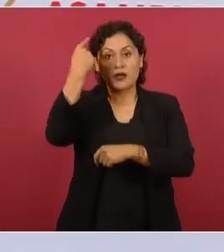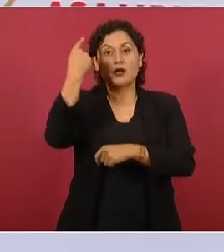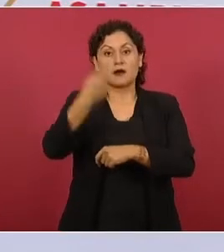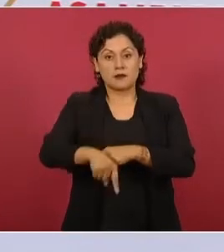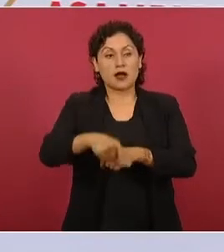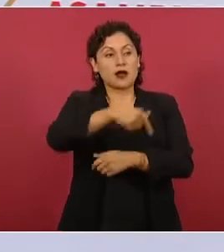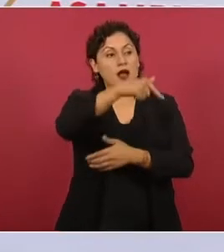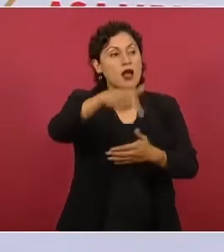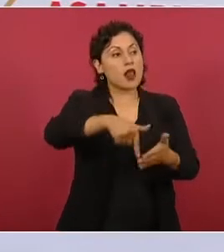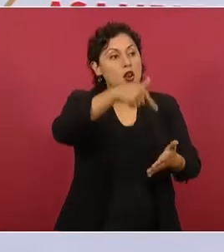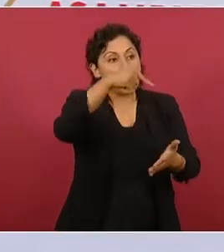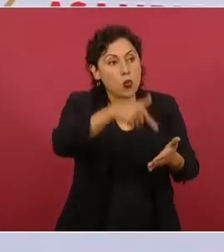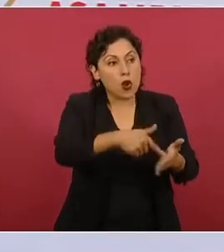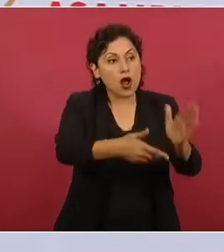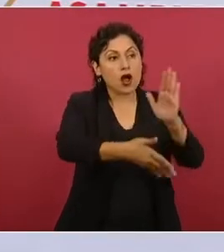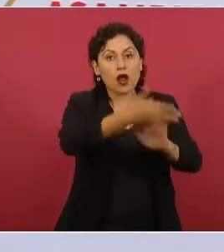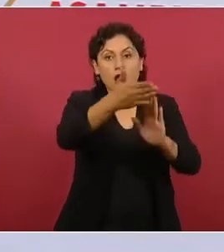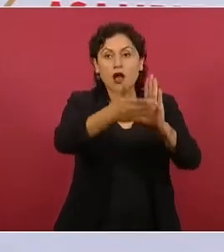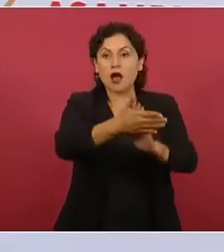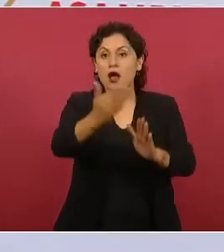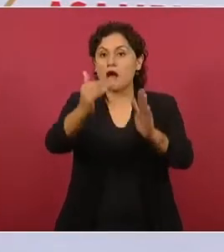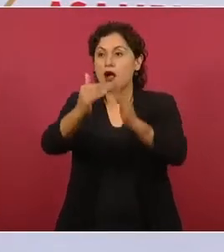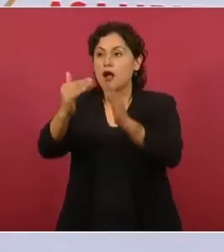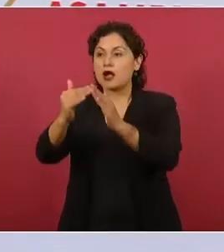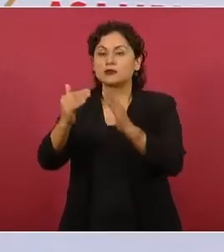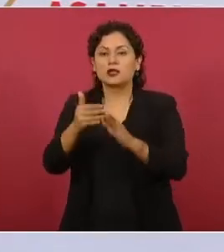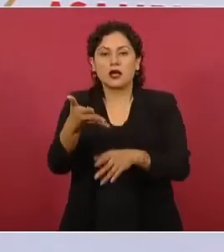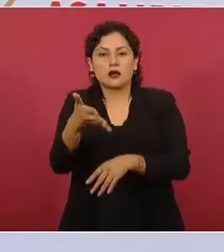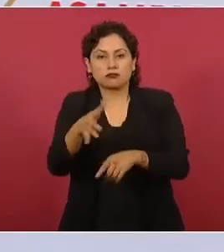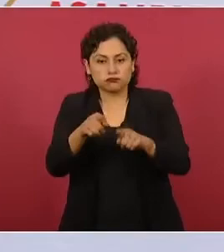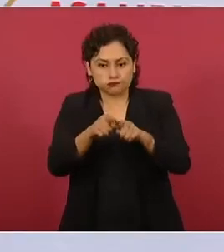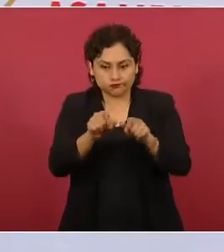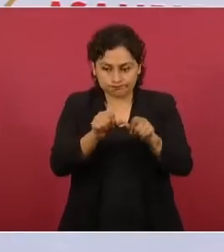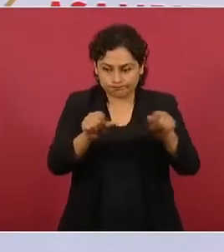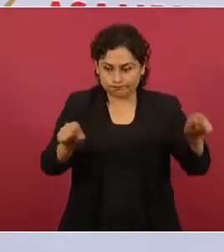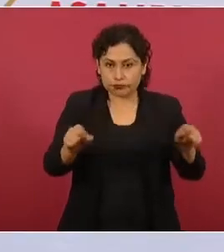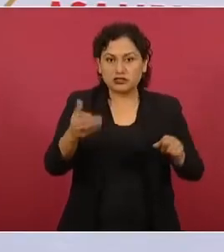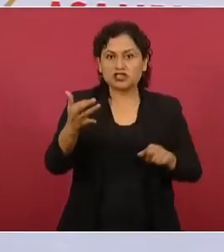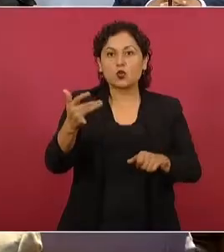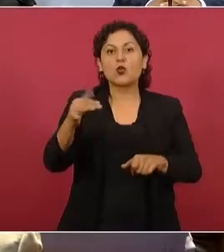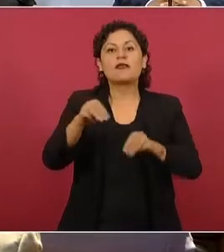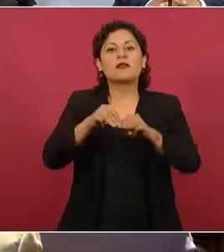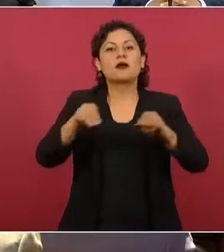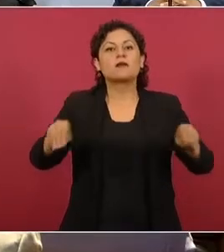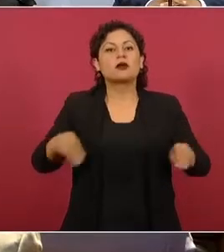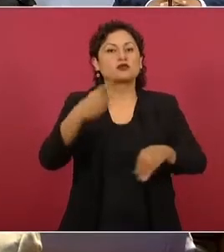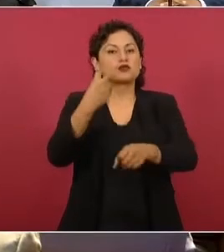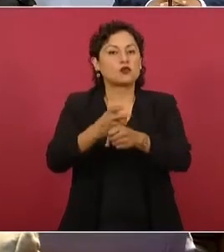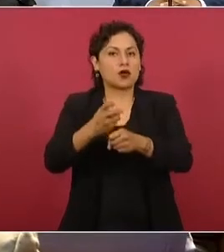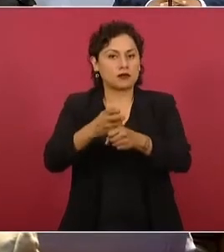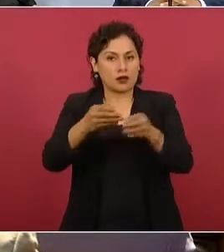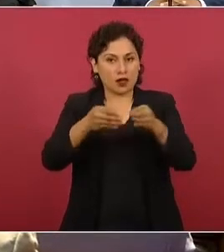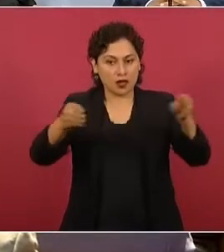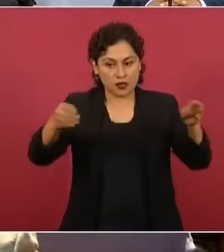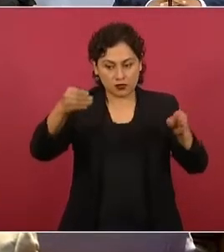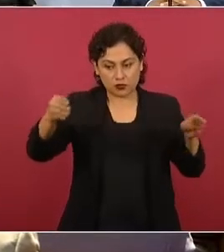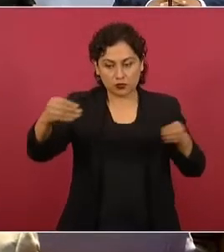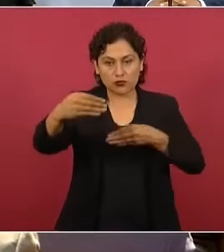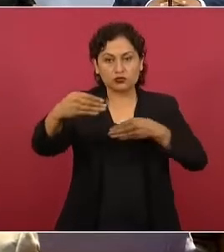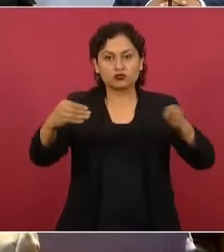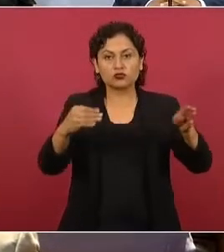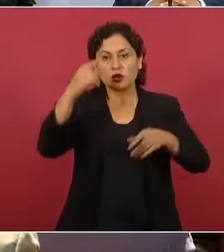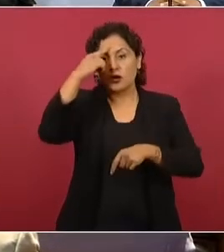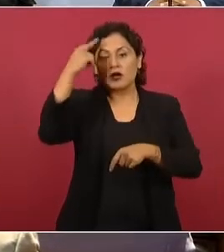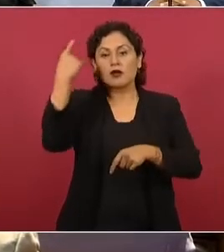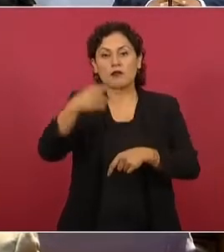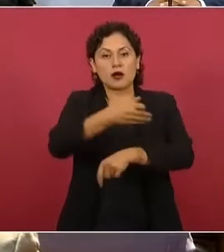instituto sea de por lo menos 50 metros cuadrados, como un estándar de vivienda adecuada para nuestra joven